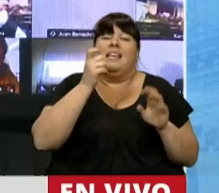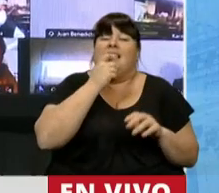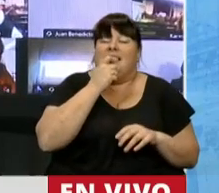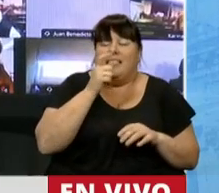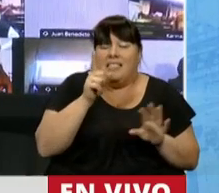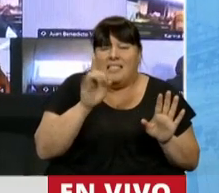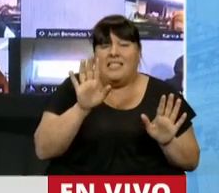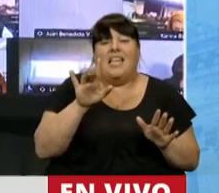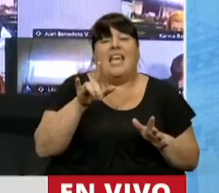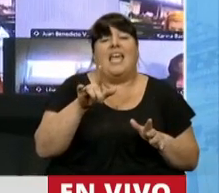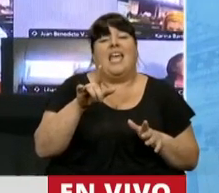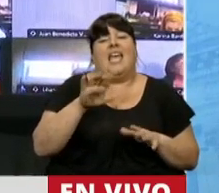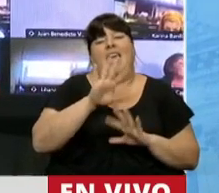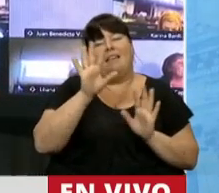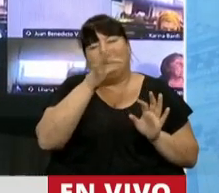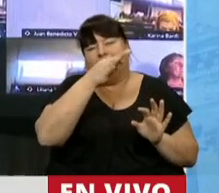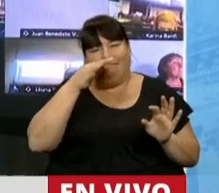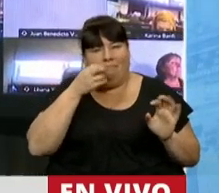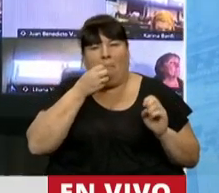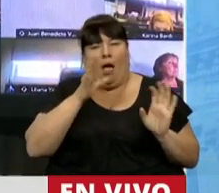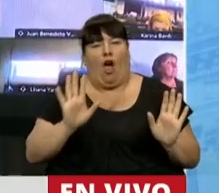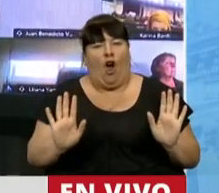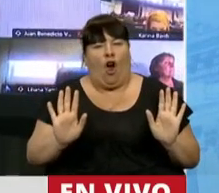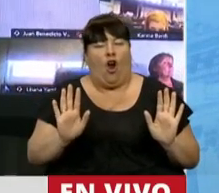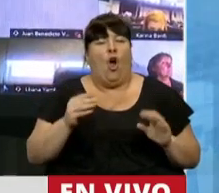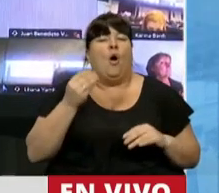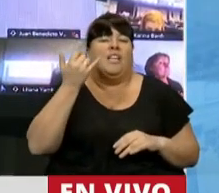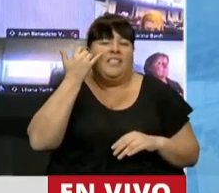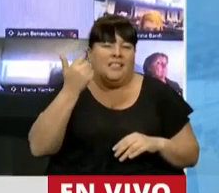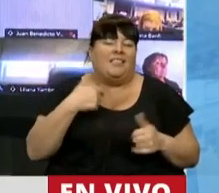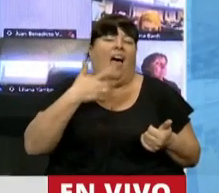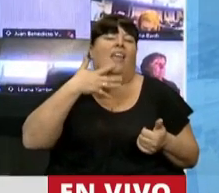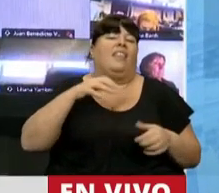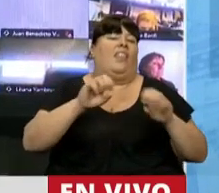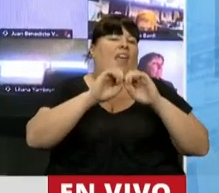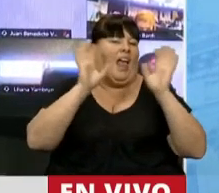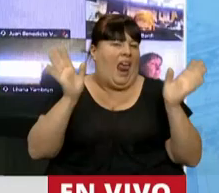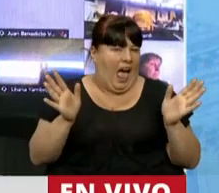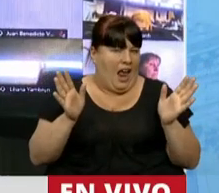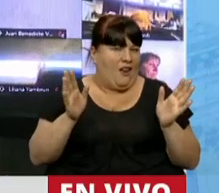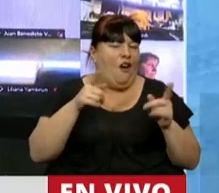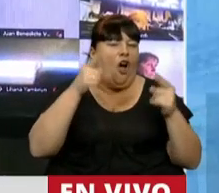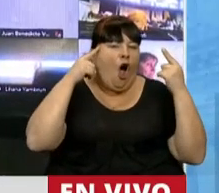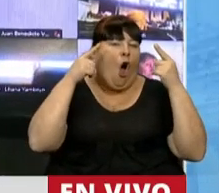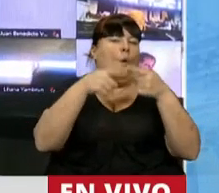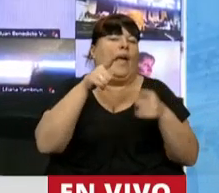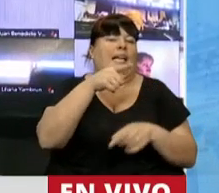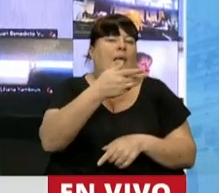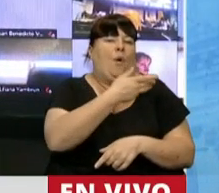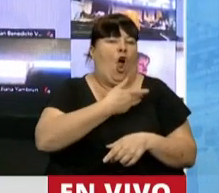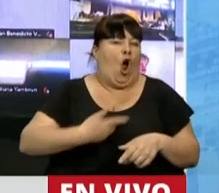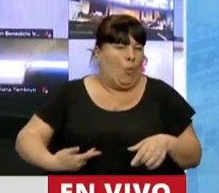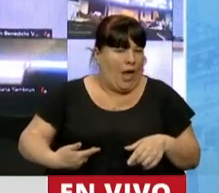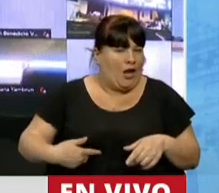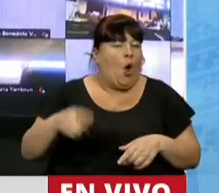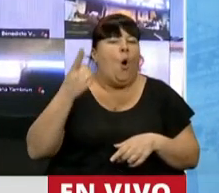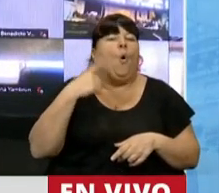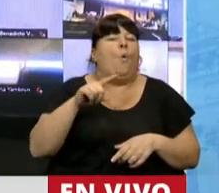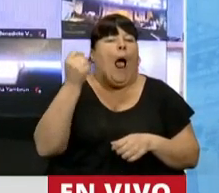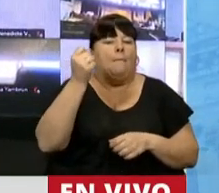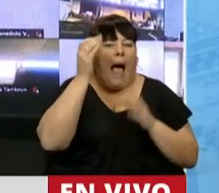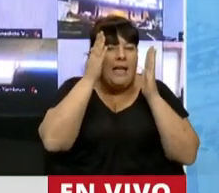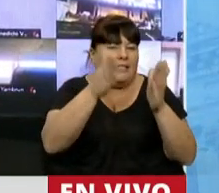parlamentario, dividiendo y agitando a la sociedad. Yo le recomendaría humildemente desde esta banca y desde la representación que